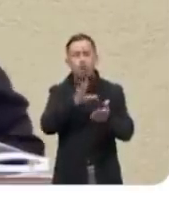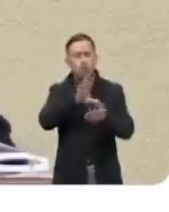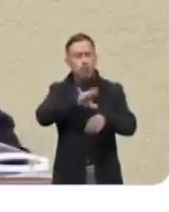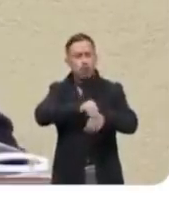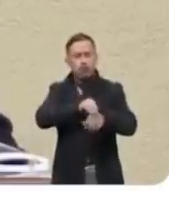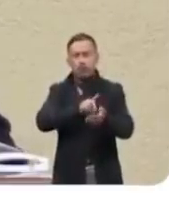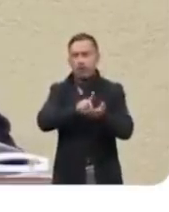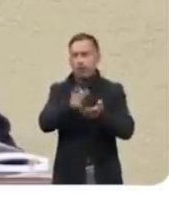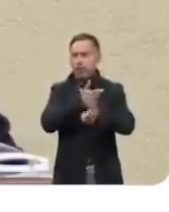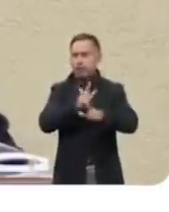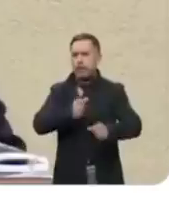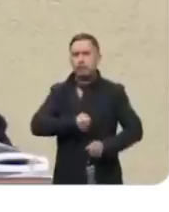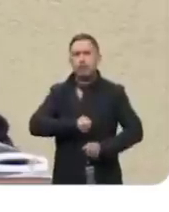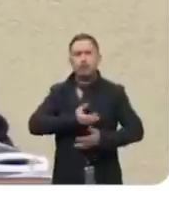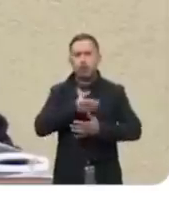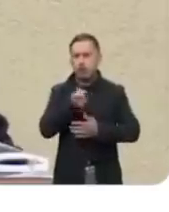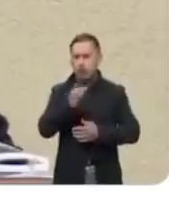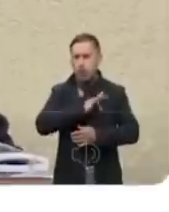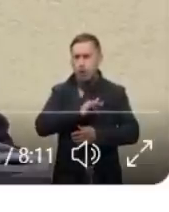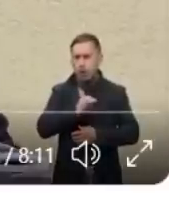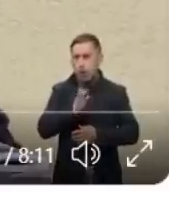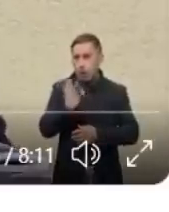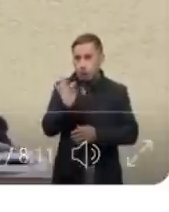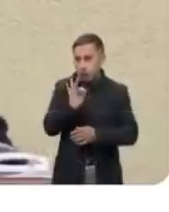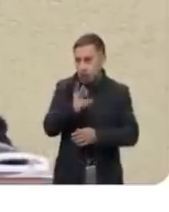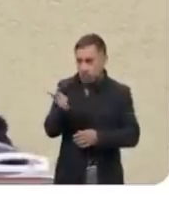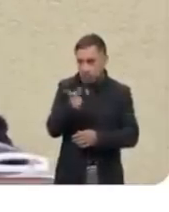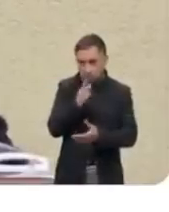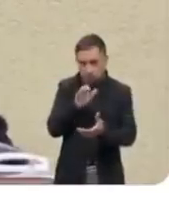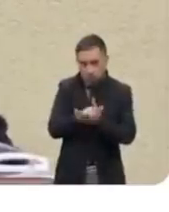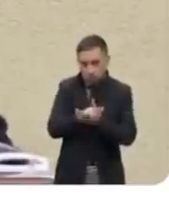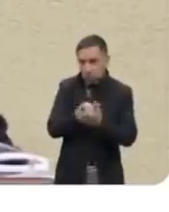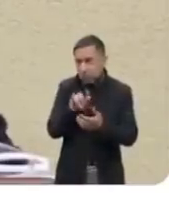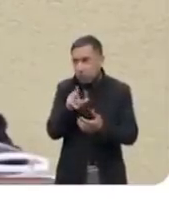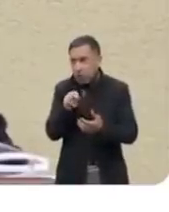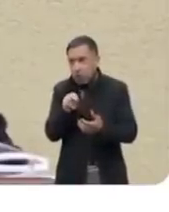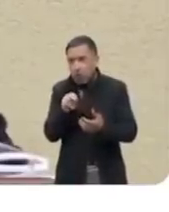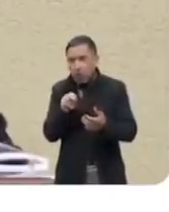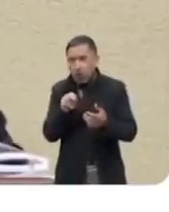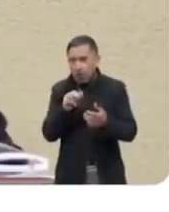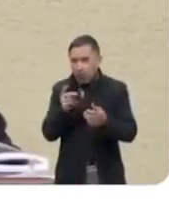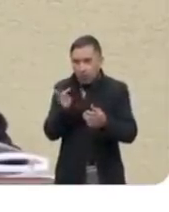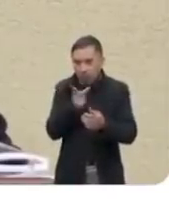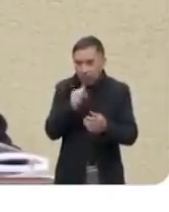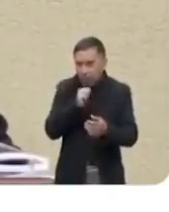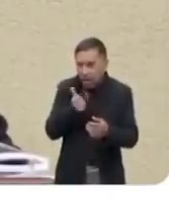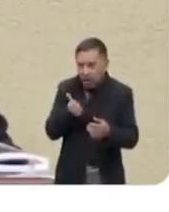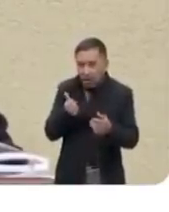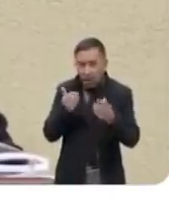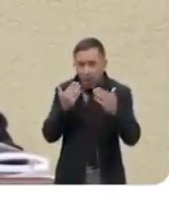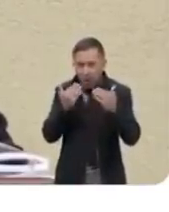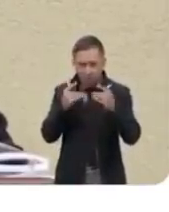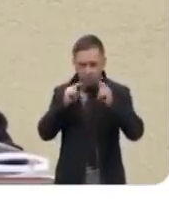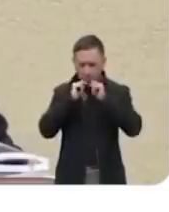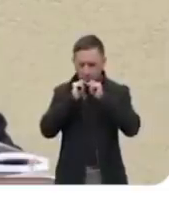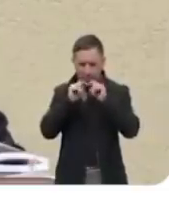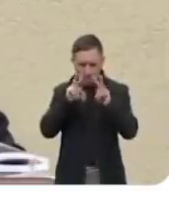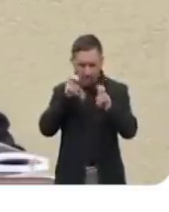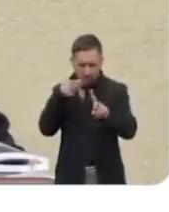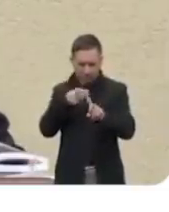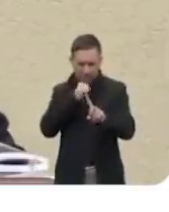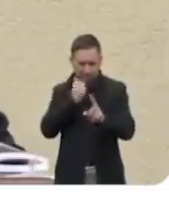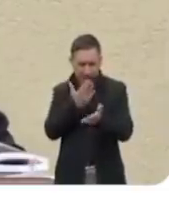o que no la tienen podrían no tener la presión es el tema aquí entonces porque este instituto